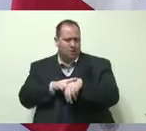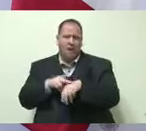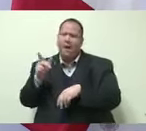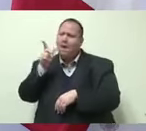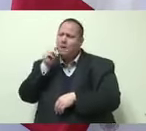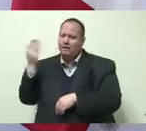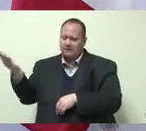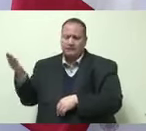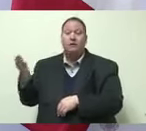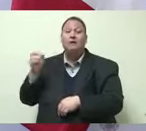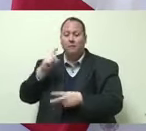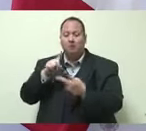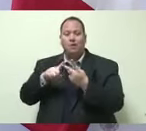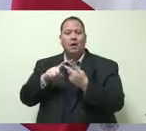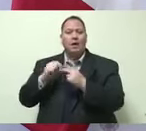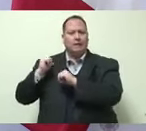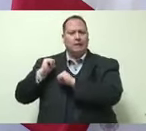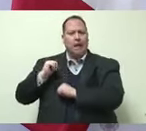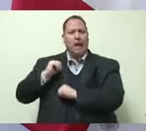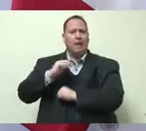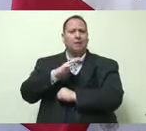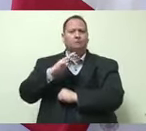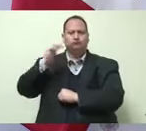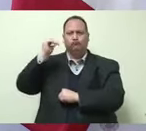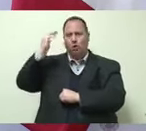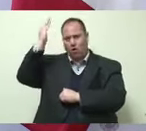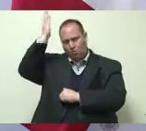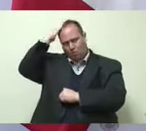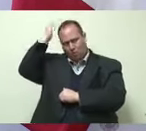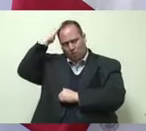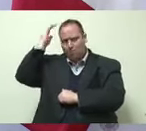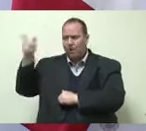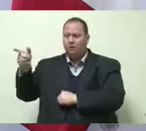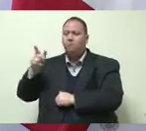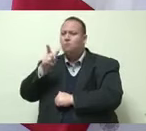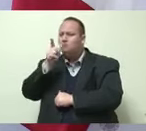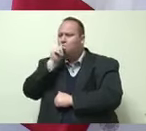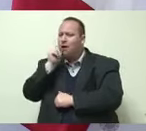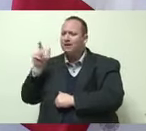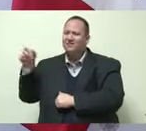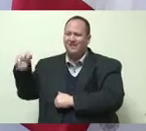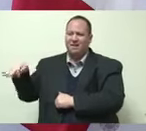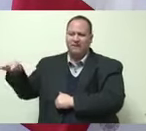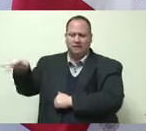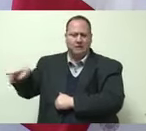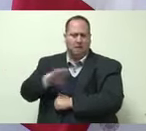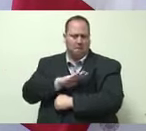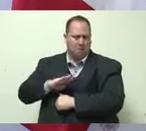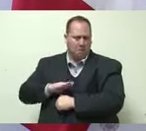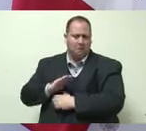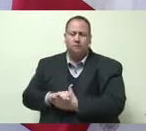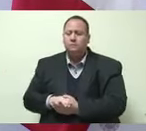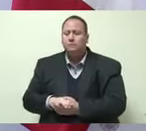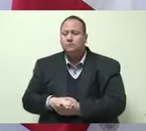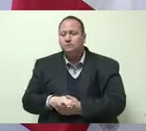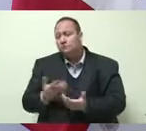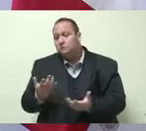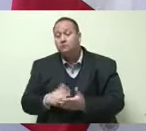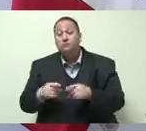Corporación Policiaca, así como de comandante respectivamente, de la misma corporación municipal, y